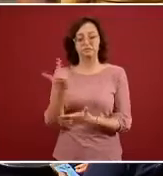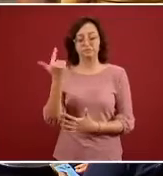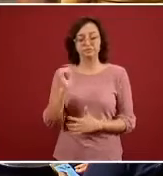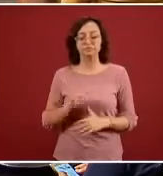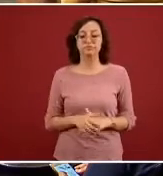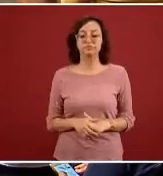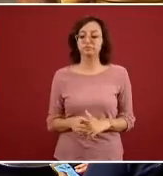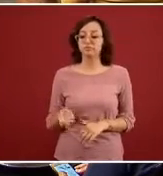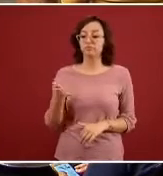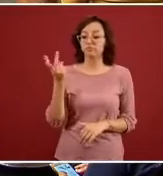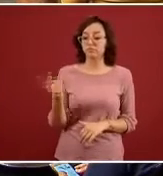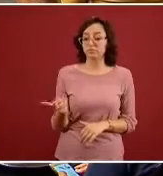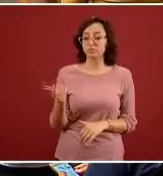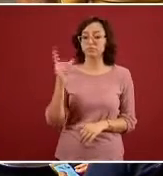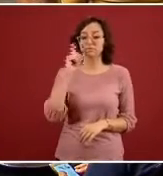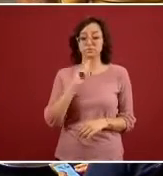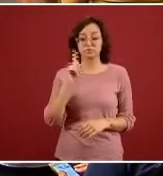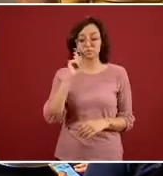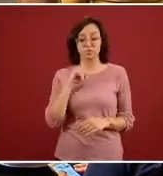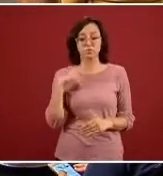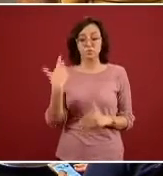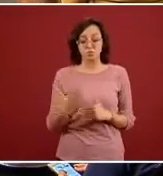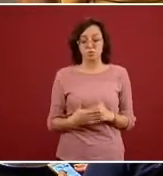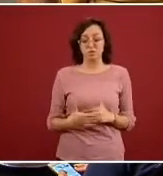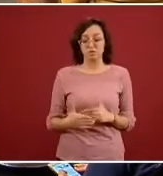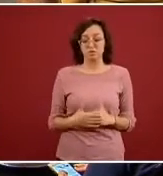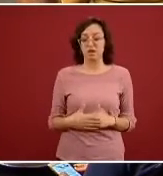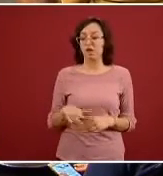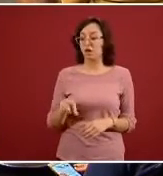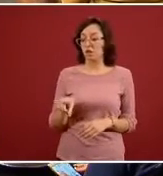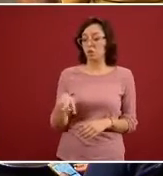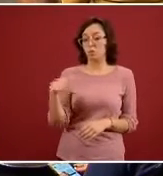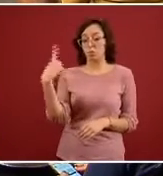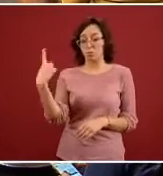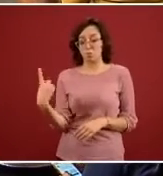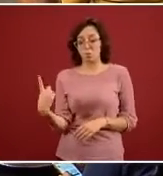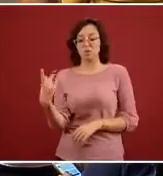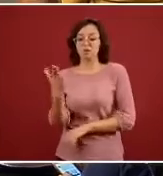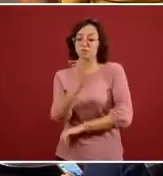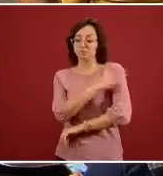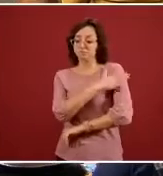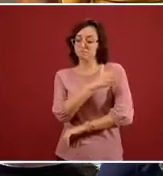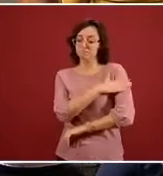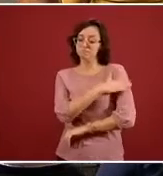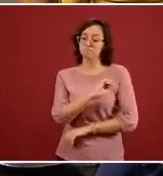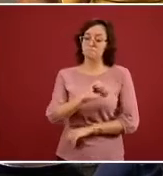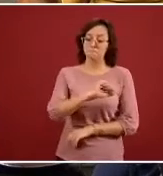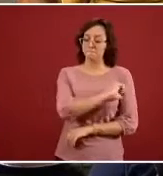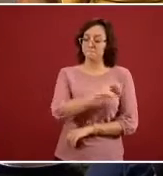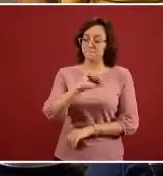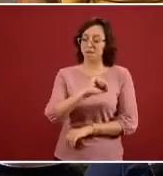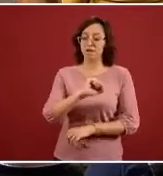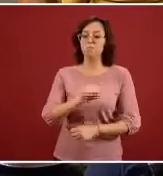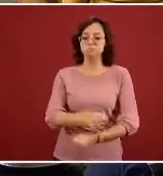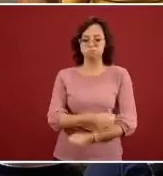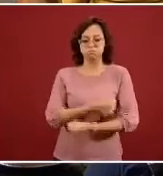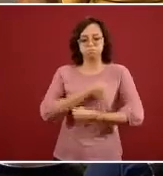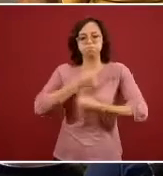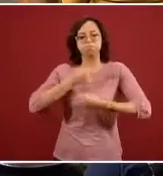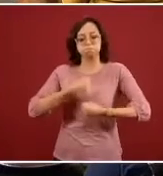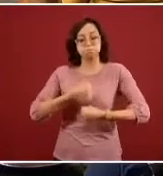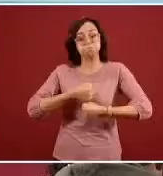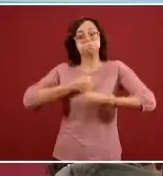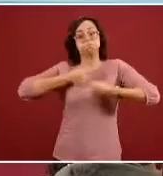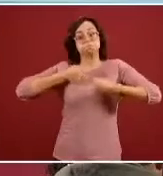casos, en una de ellas, ella padecía hipertensión arterial y obesidad